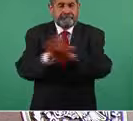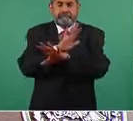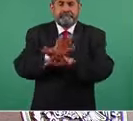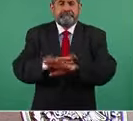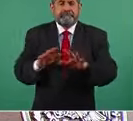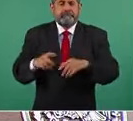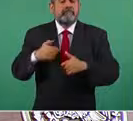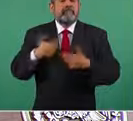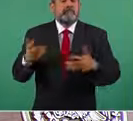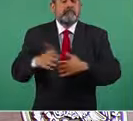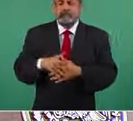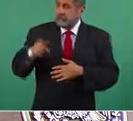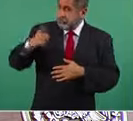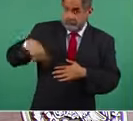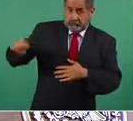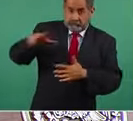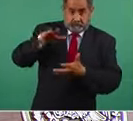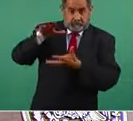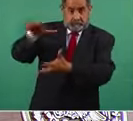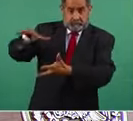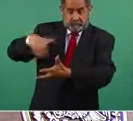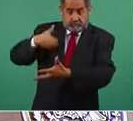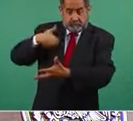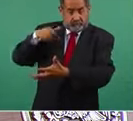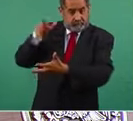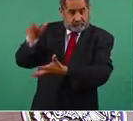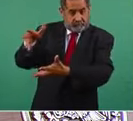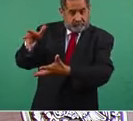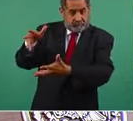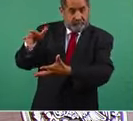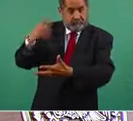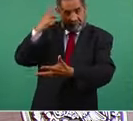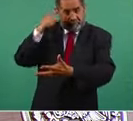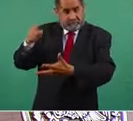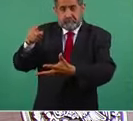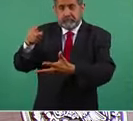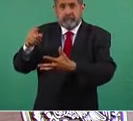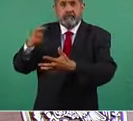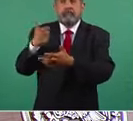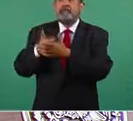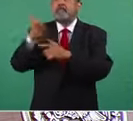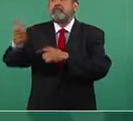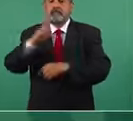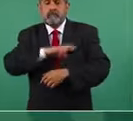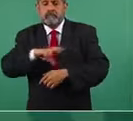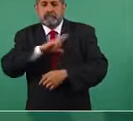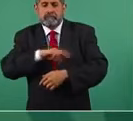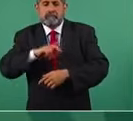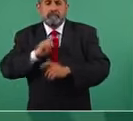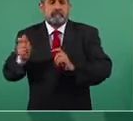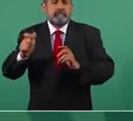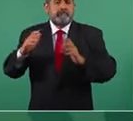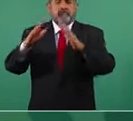¿Y qué vamos a hacer? Ah, para mantener esas bodegas, pues tenemos que pagar la renta.